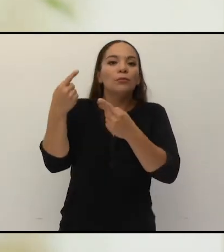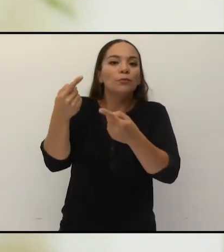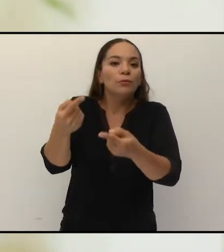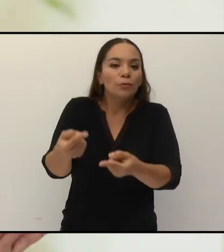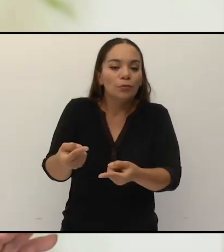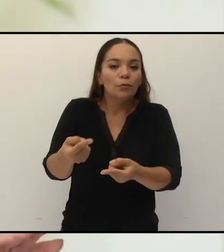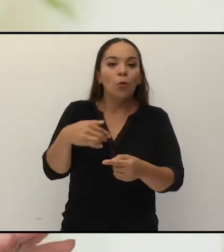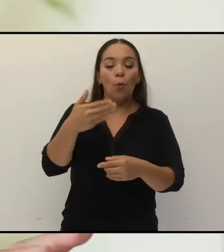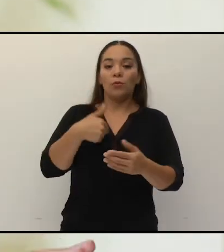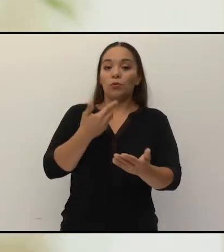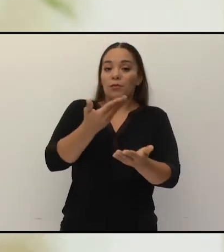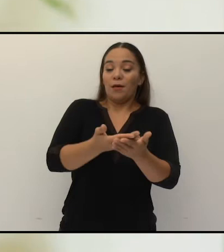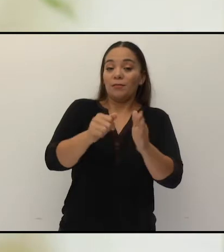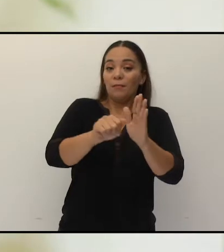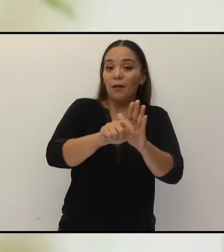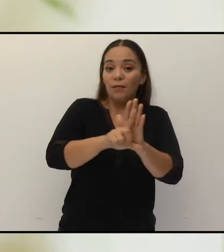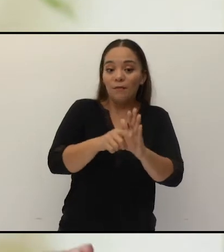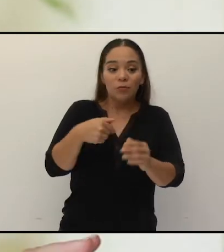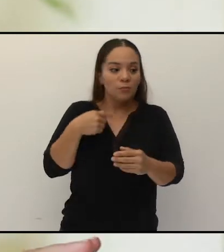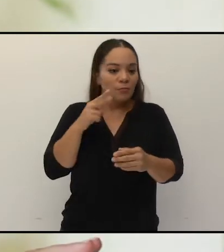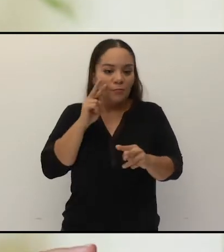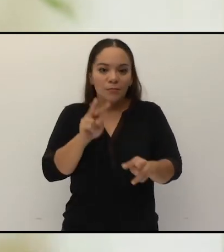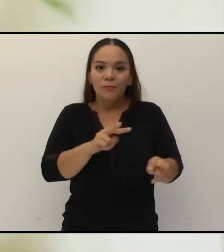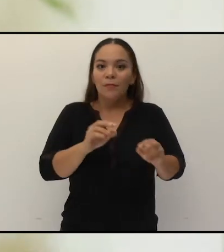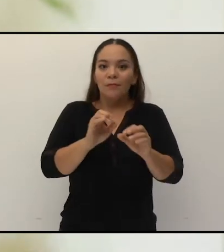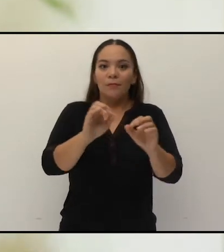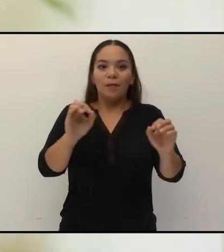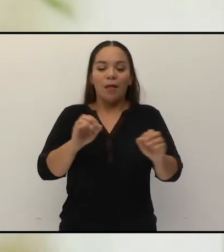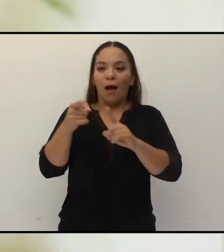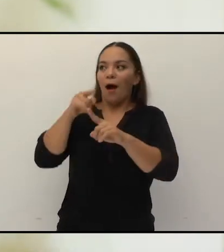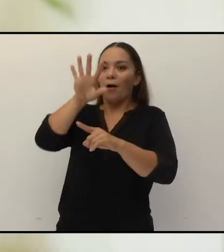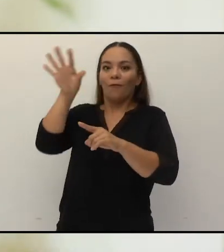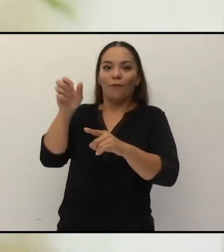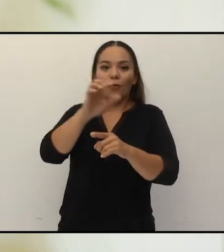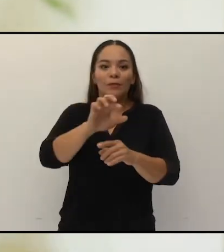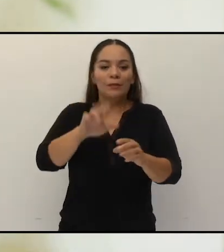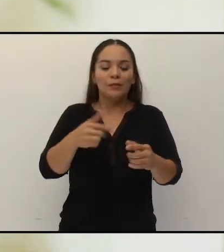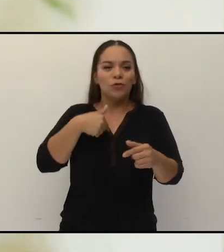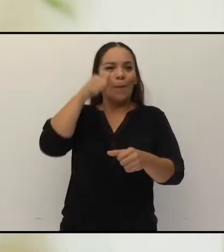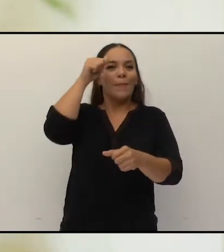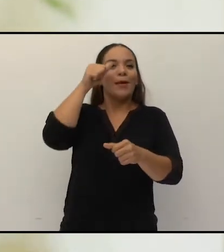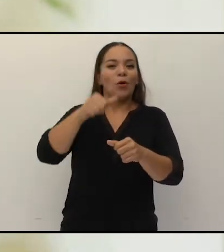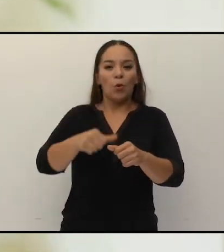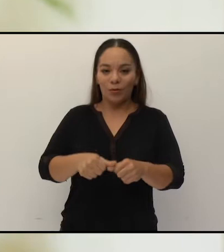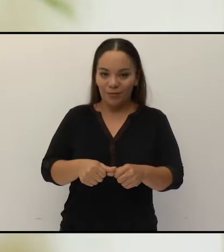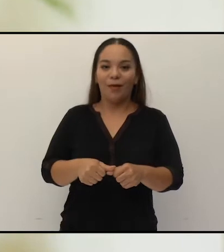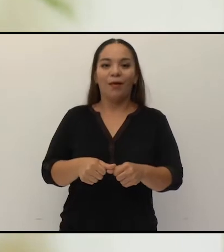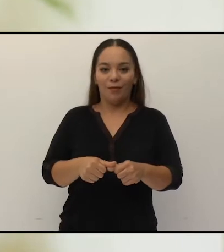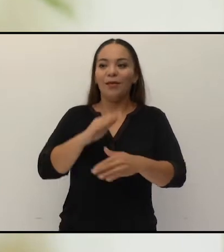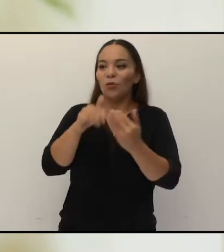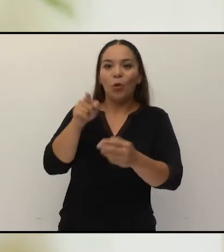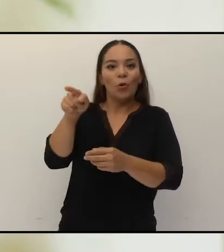viene eso. Claro. Cuando yo llegué a la asamblea, yo vi que no había ningún afrocostarricense y yo me acordé